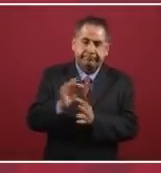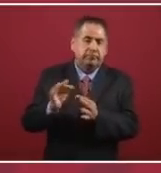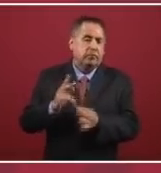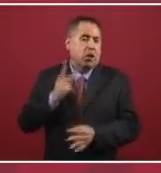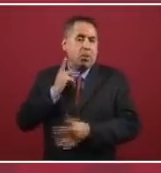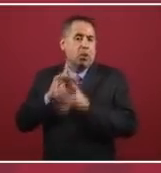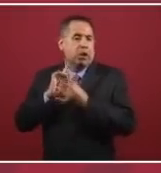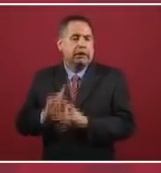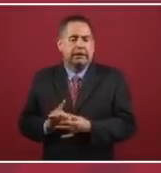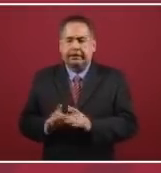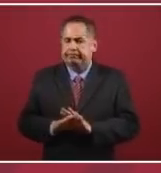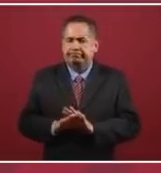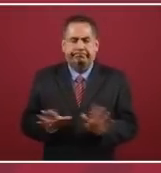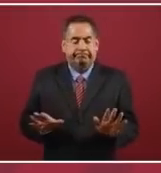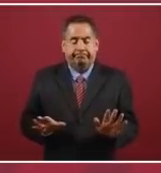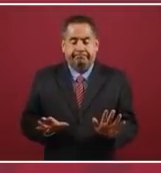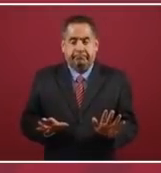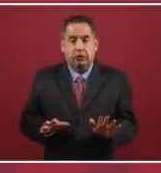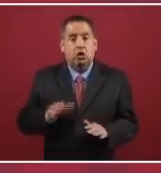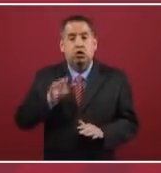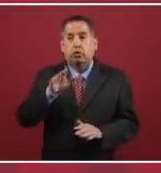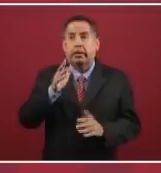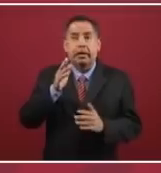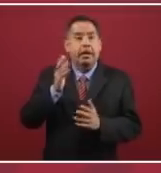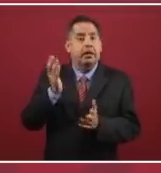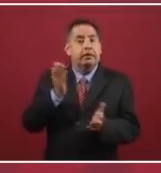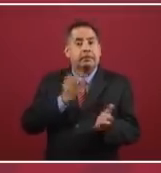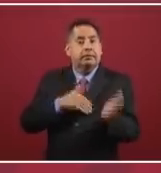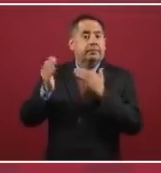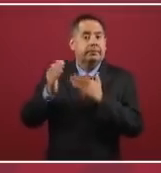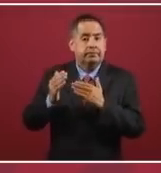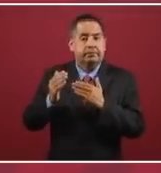política de desarrollo,